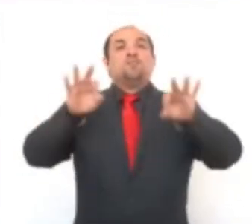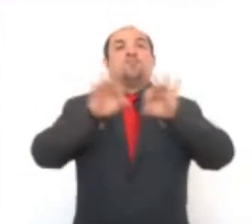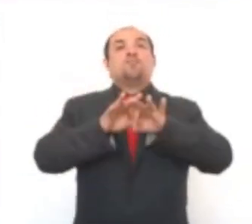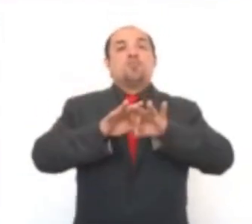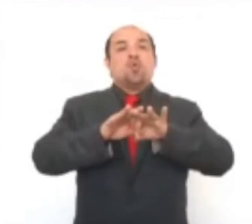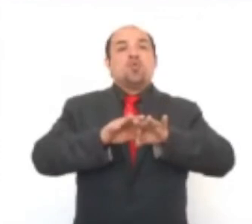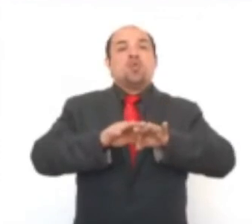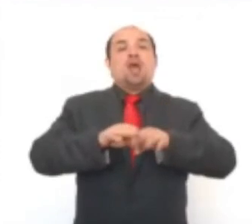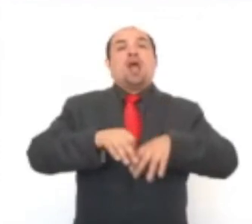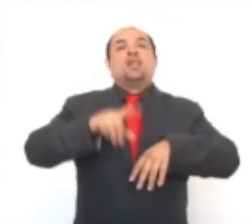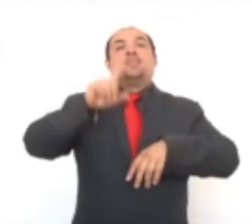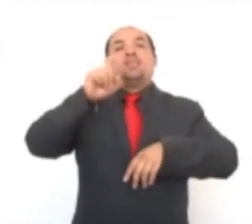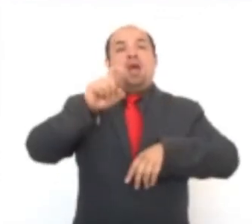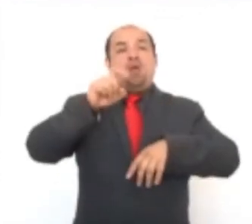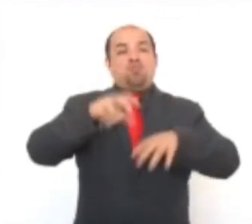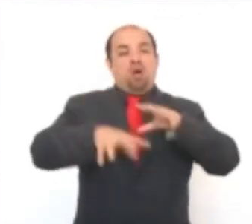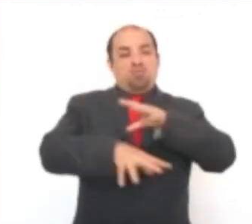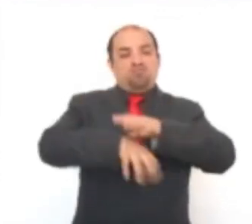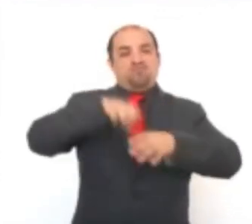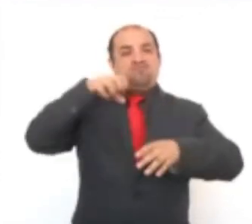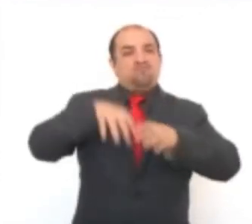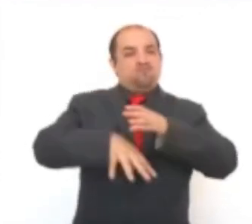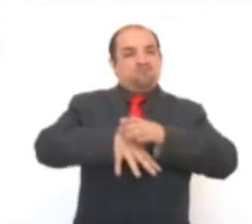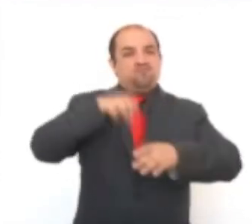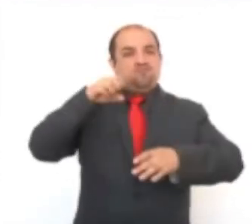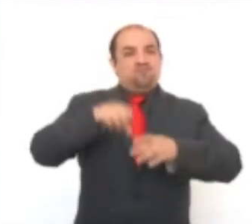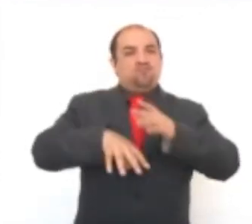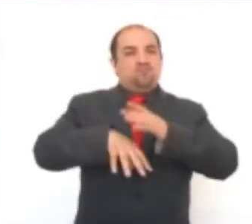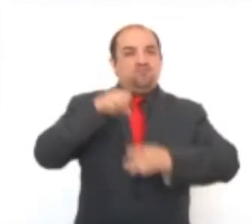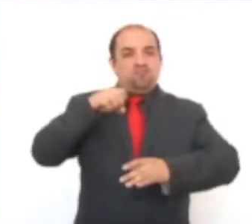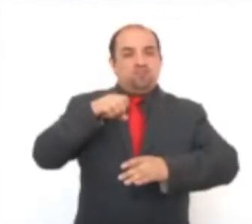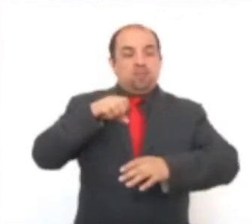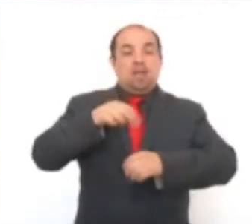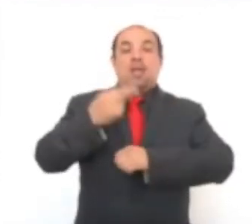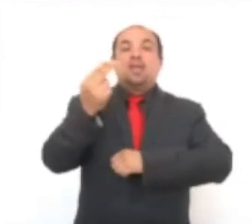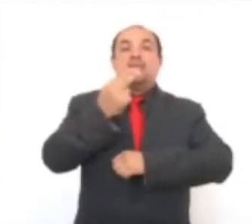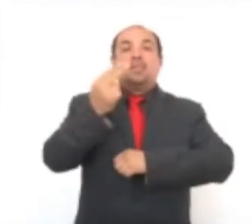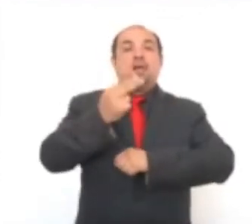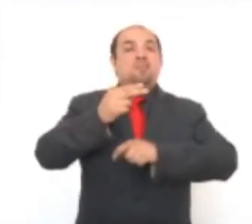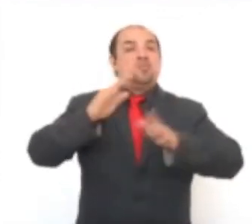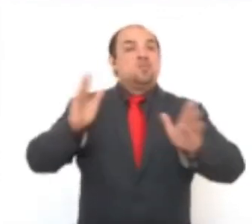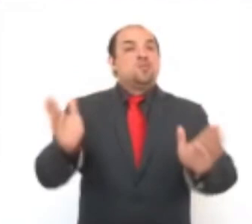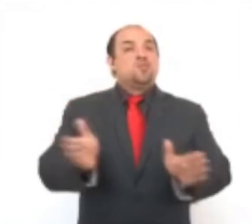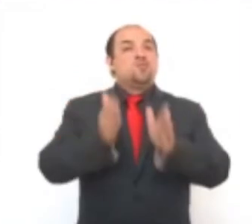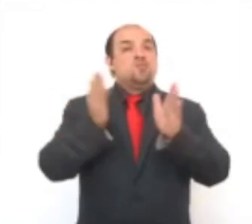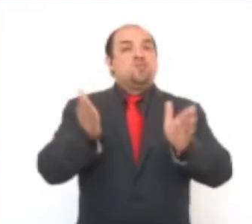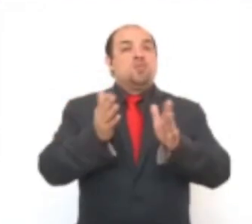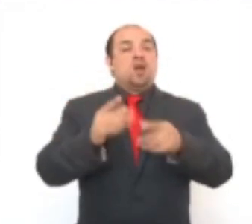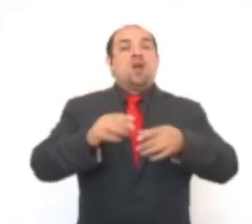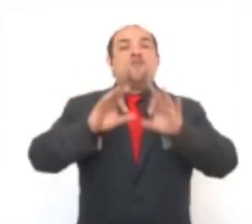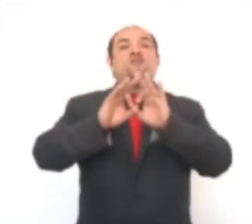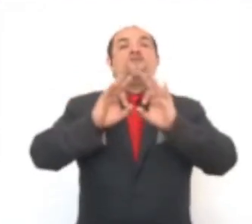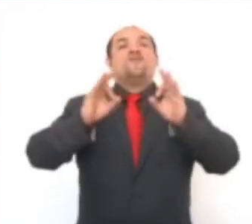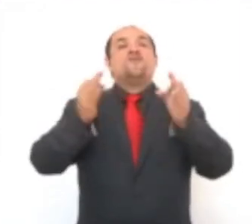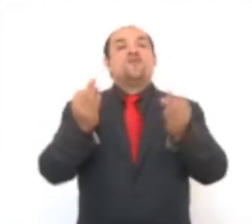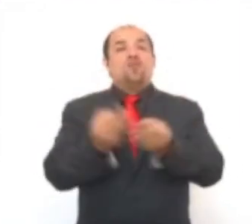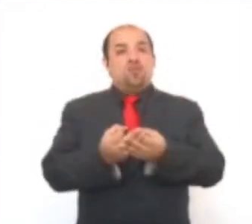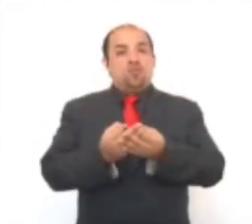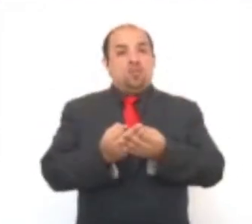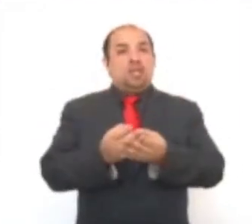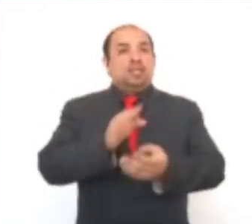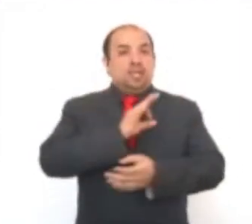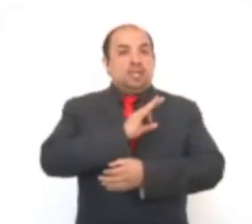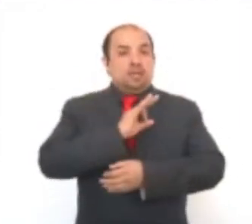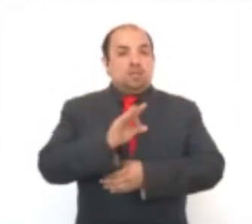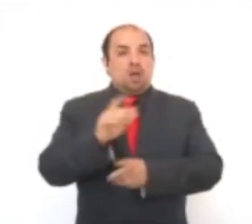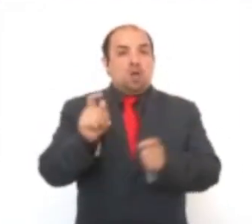cantidades de agua del subsuelo y tenemos que impulsar alternativas que nos